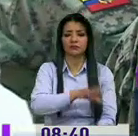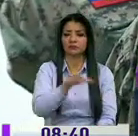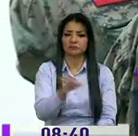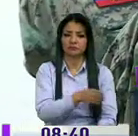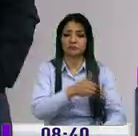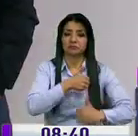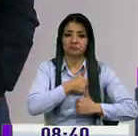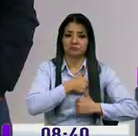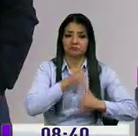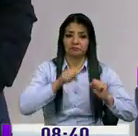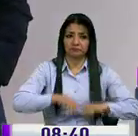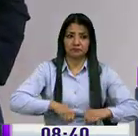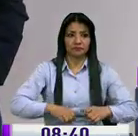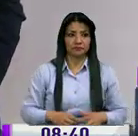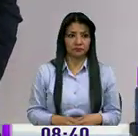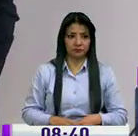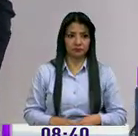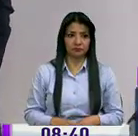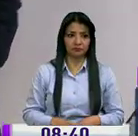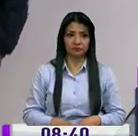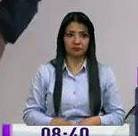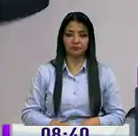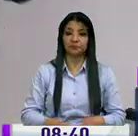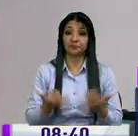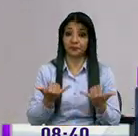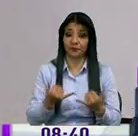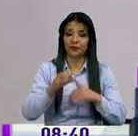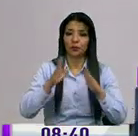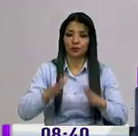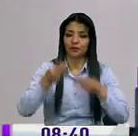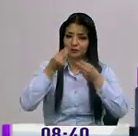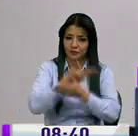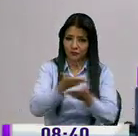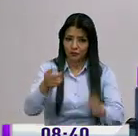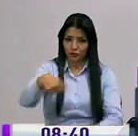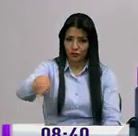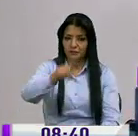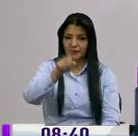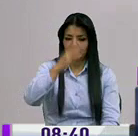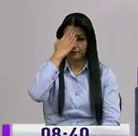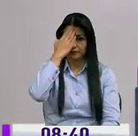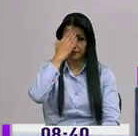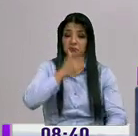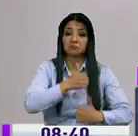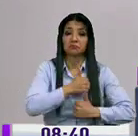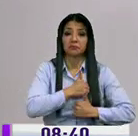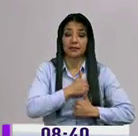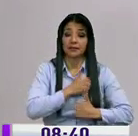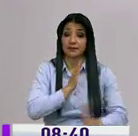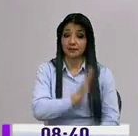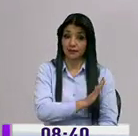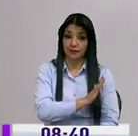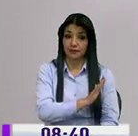Armadas. Es interesante que el pueblo ecuatoriano sepa que el militar en servicio